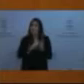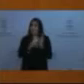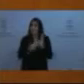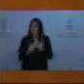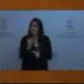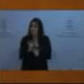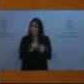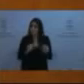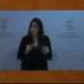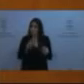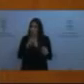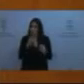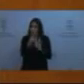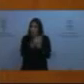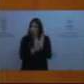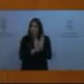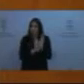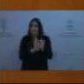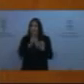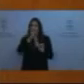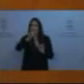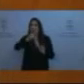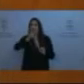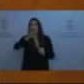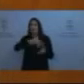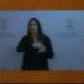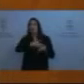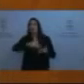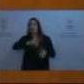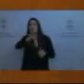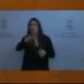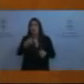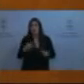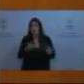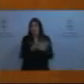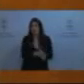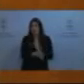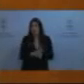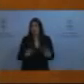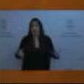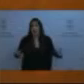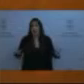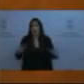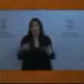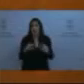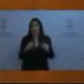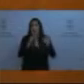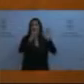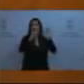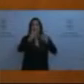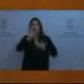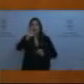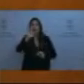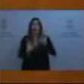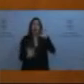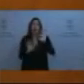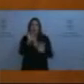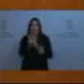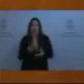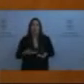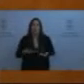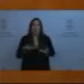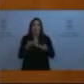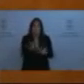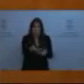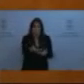presupuestarias para estos conceptos por más de 3,4 millones de euros. Es decir, han rebajado un 75% las ayudas